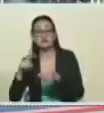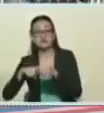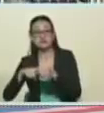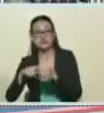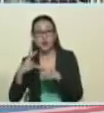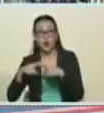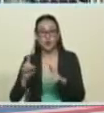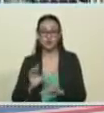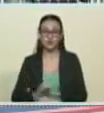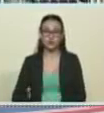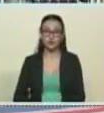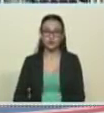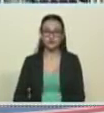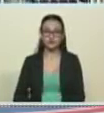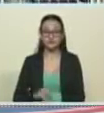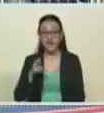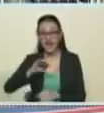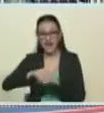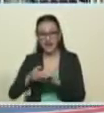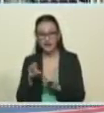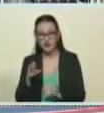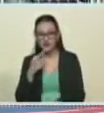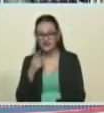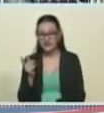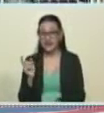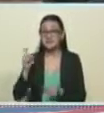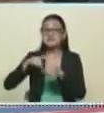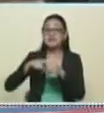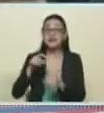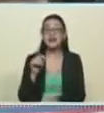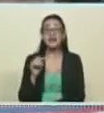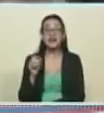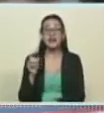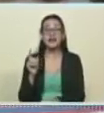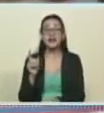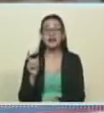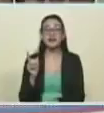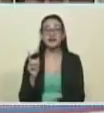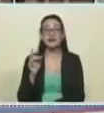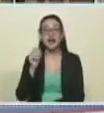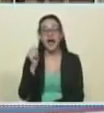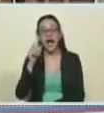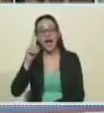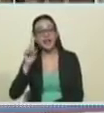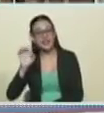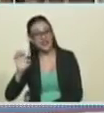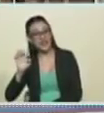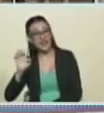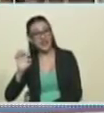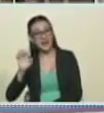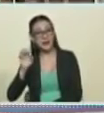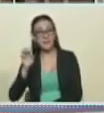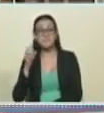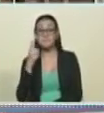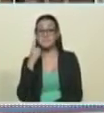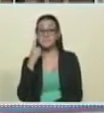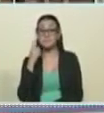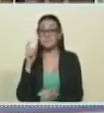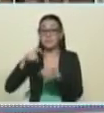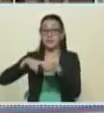dice Héctor Rodríguez, a dependiente, a dependientes,